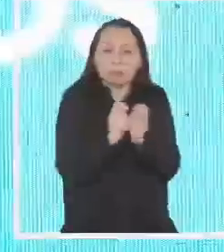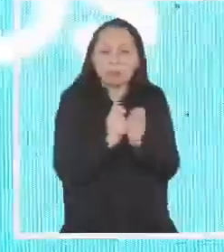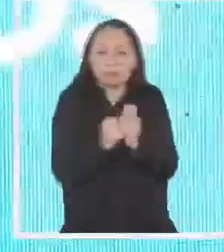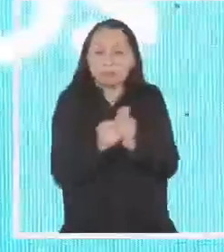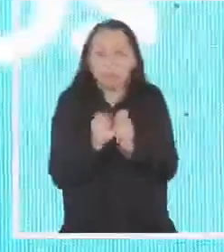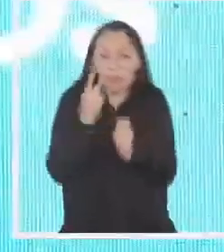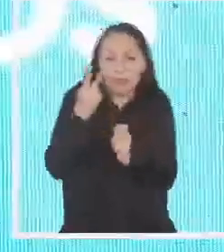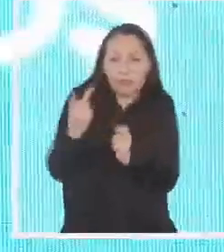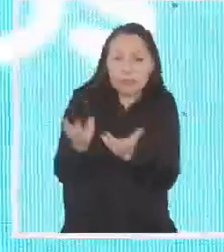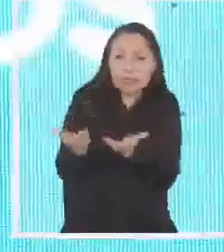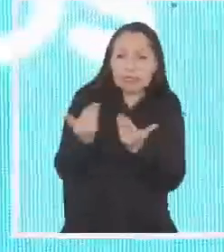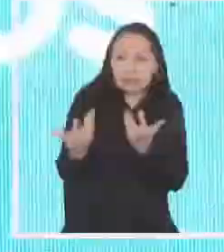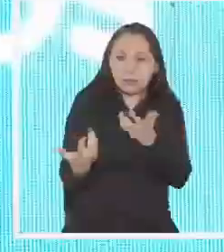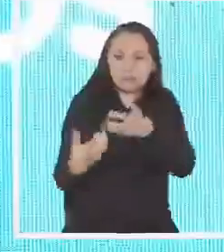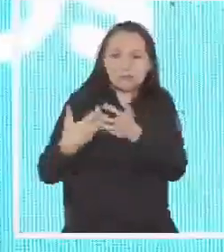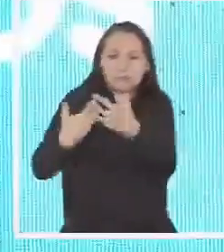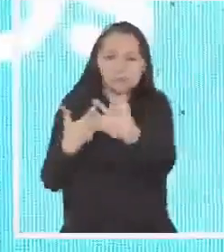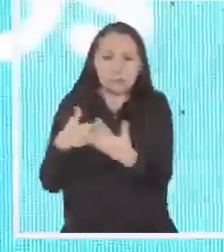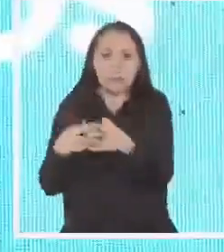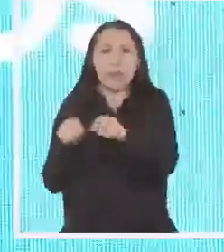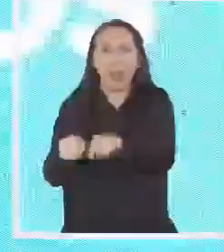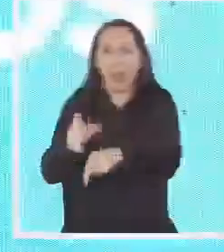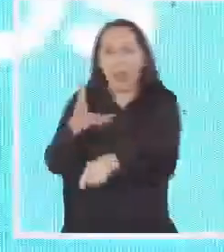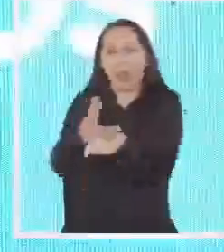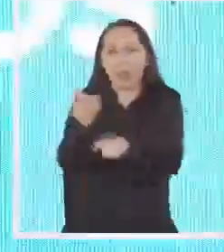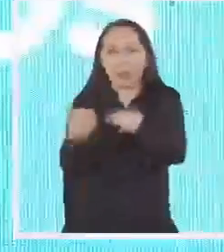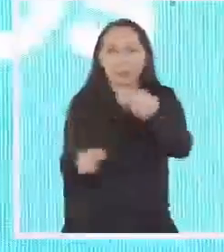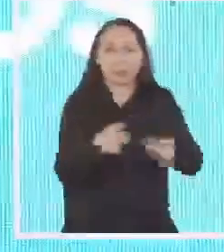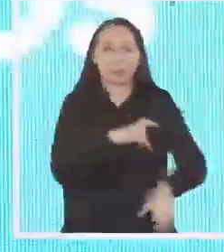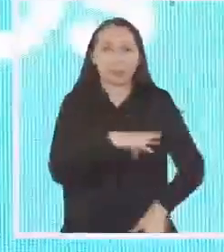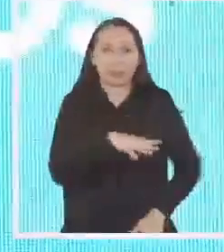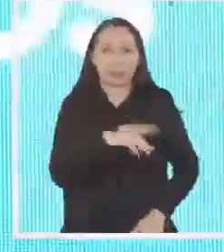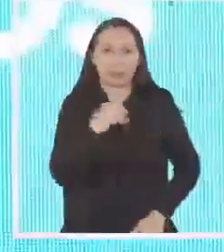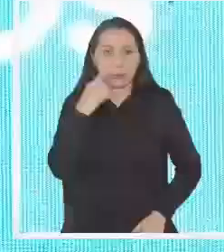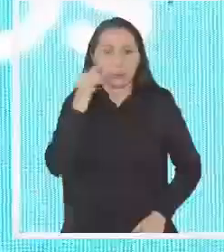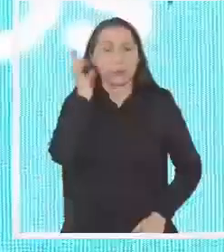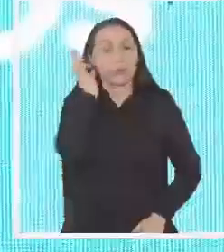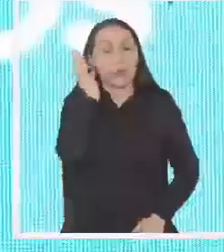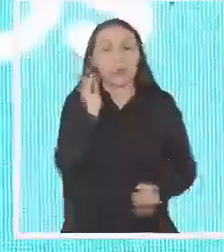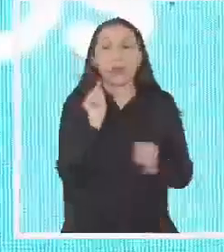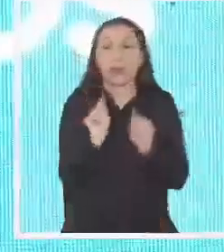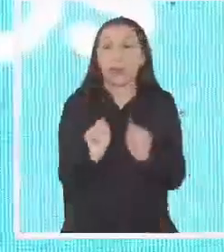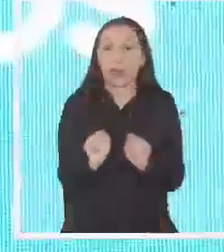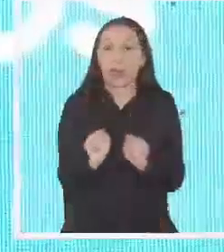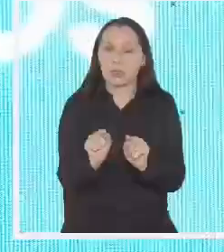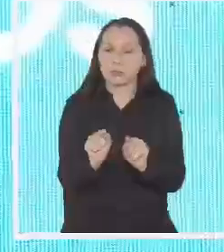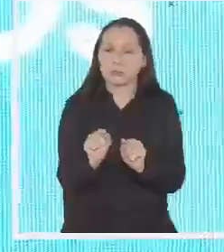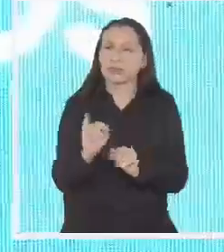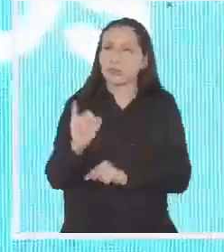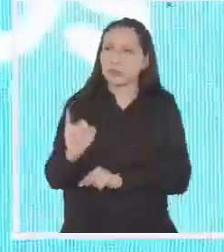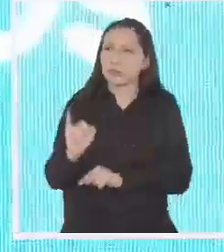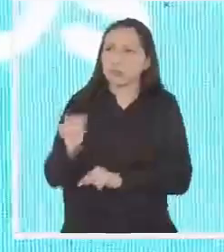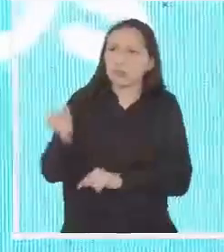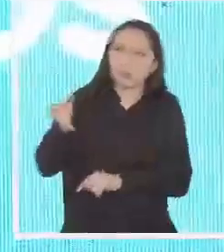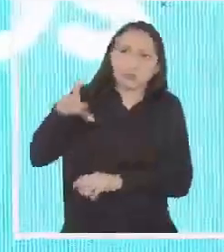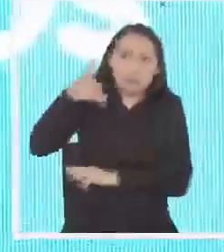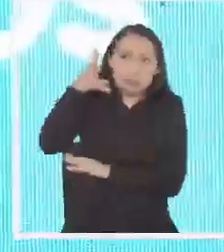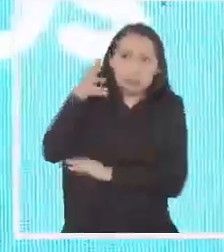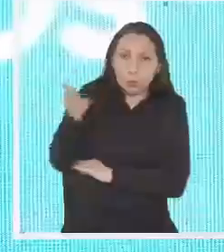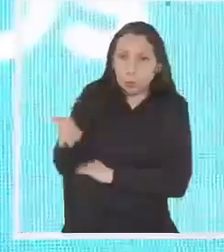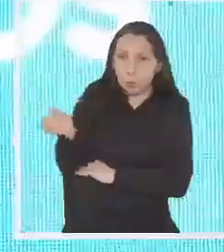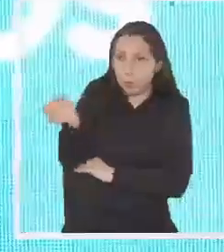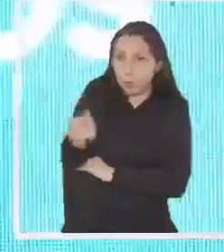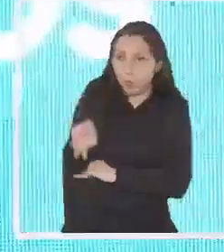adecuándose a las necesidades que tienen los chilenos y chilenas. En eso tomo completamente parte de lo que decías